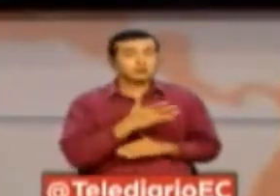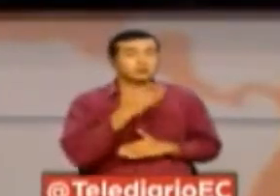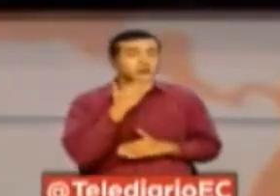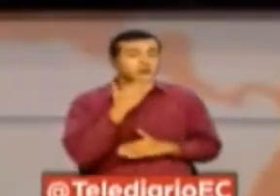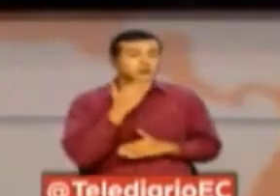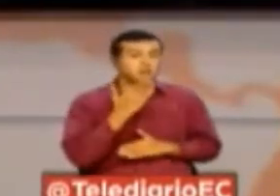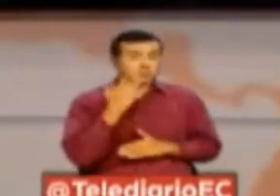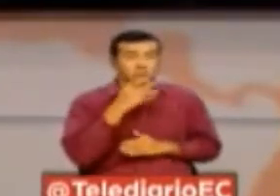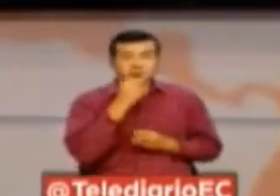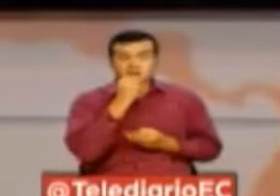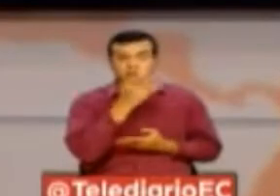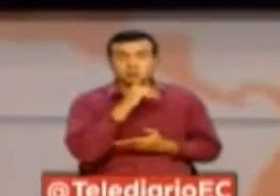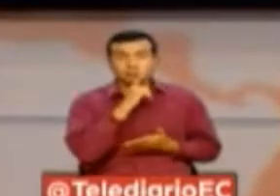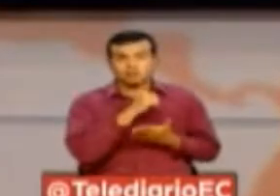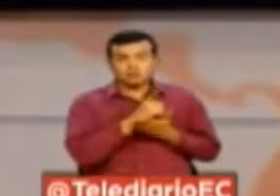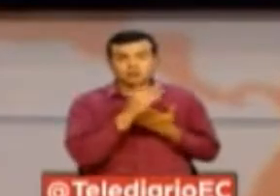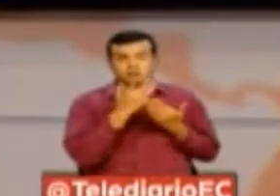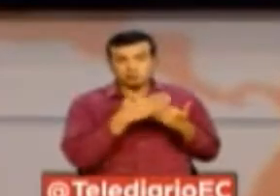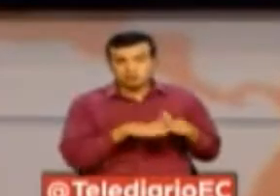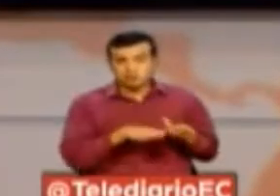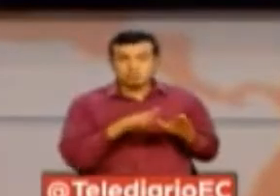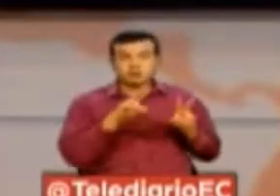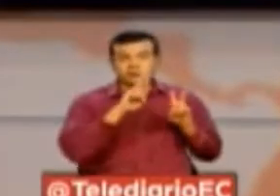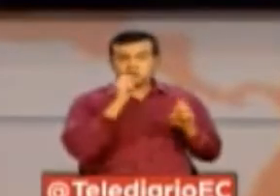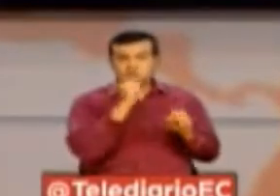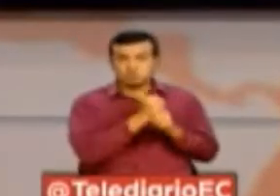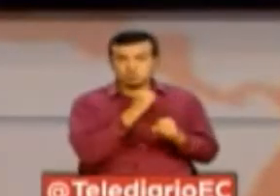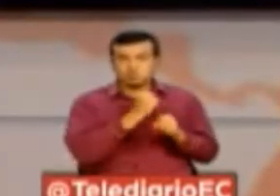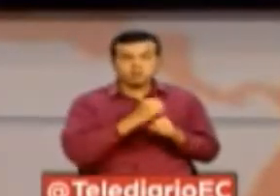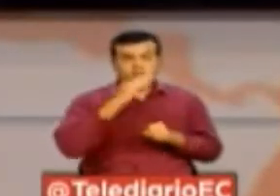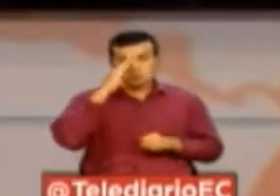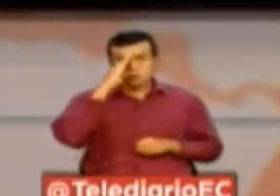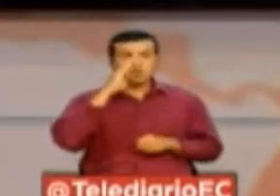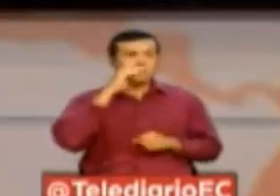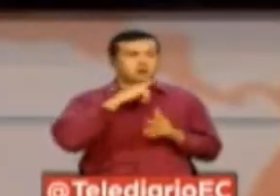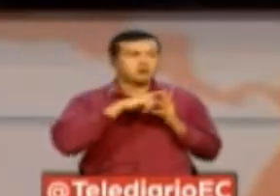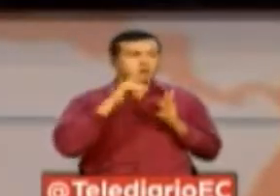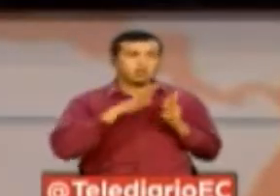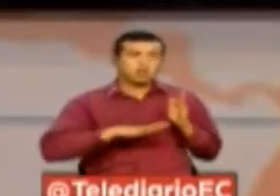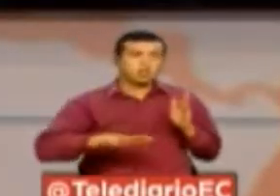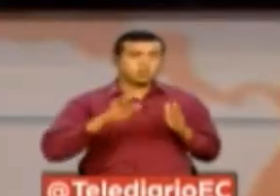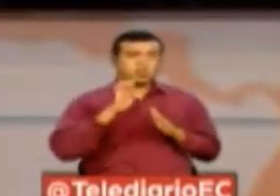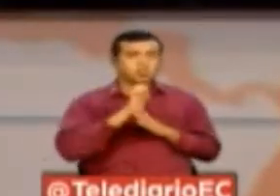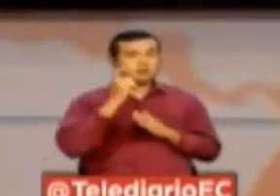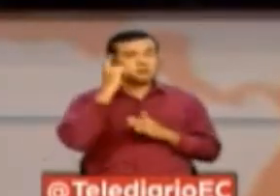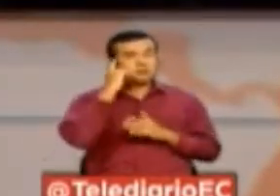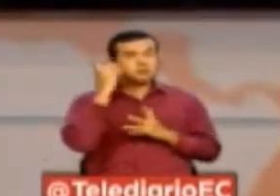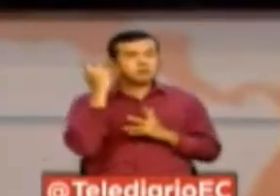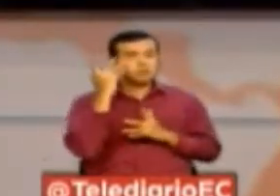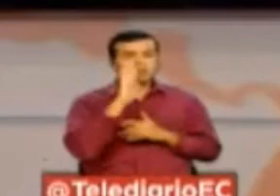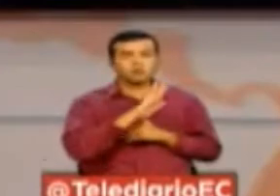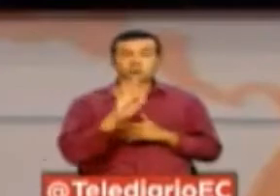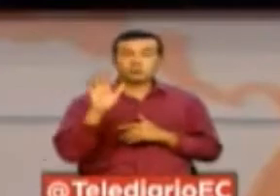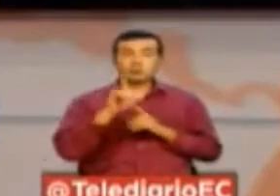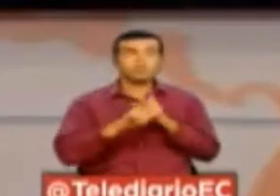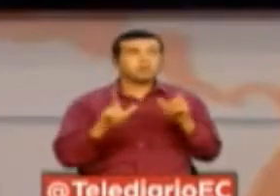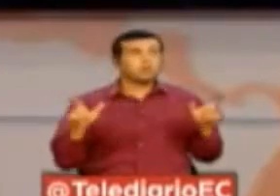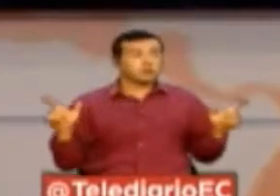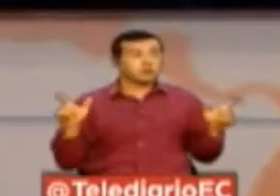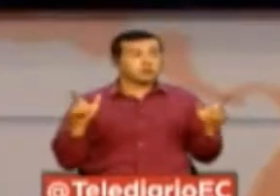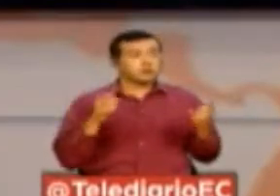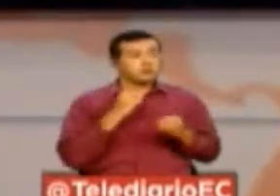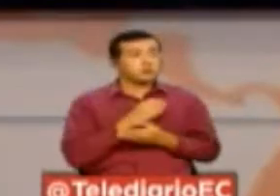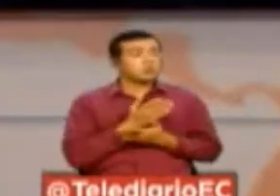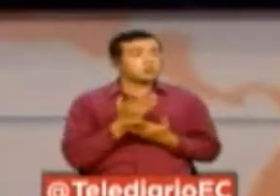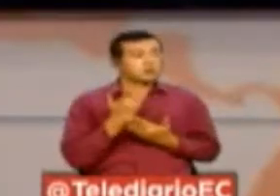lo mencioné una vez pues lo estamos viendo el trabajo de intendentes de comisario a nivel del país porque creo que la ciudadanía como